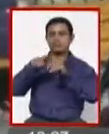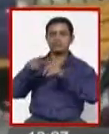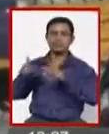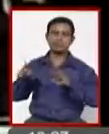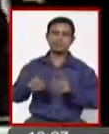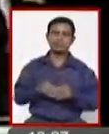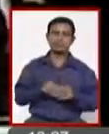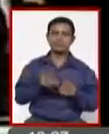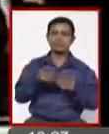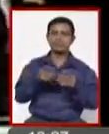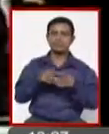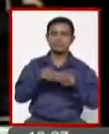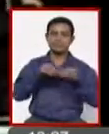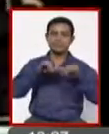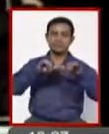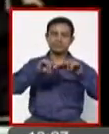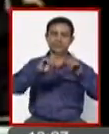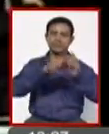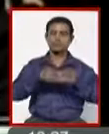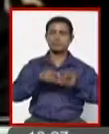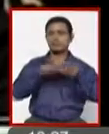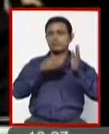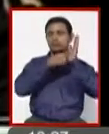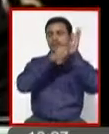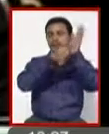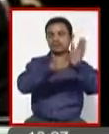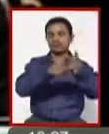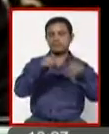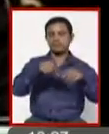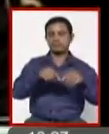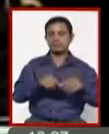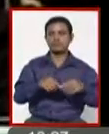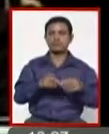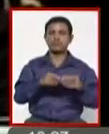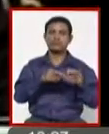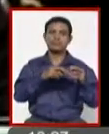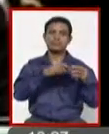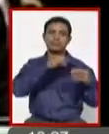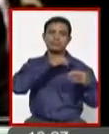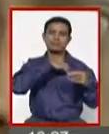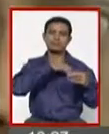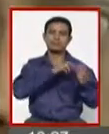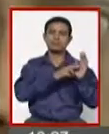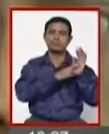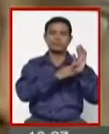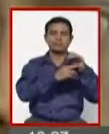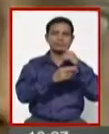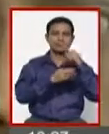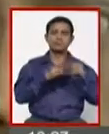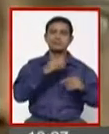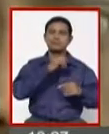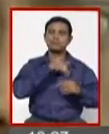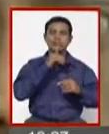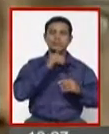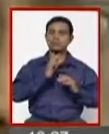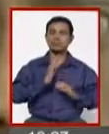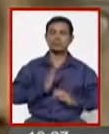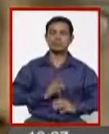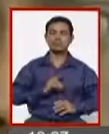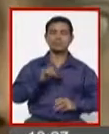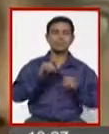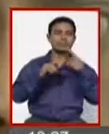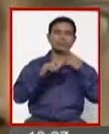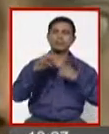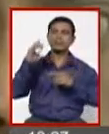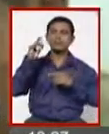Parlamento Andino. Tras esta presentación de la denuncia ante la OEA, el canciller Heraldo Muñoz sostuvo que Chile está tranquilo, señalando que